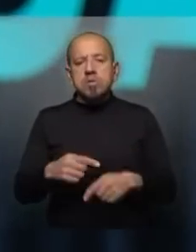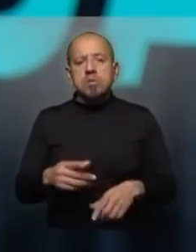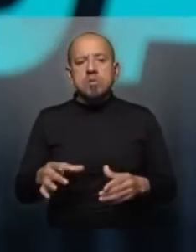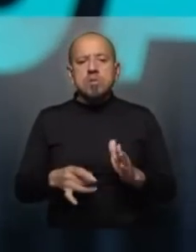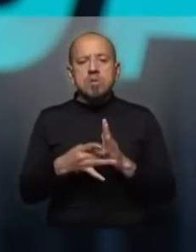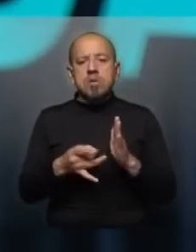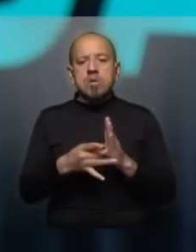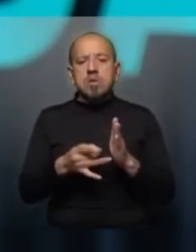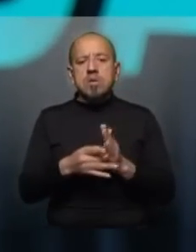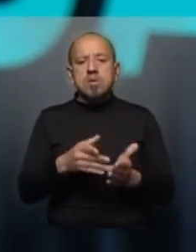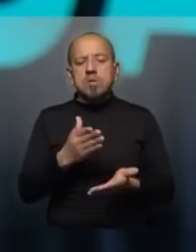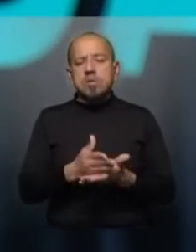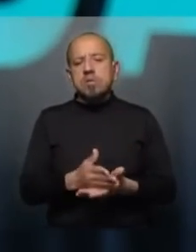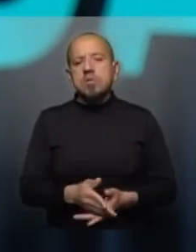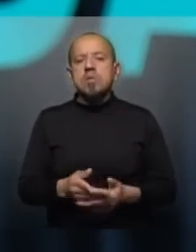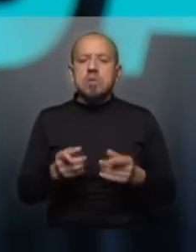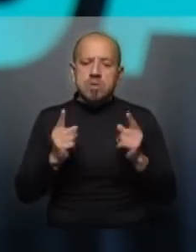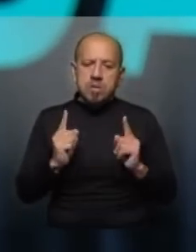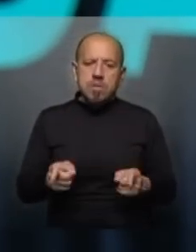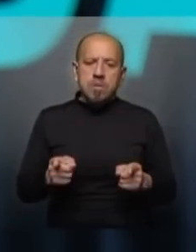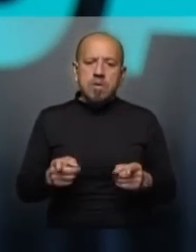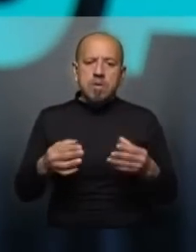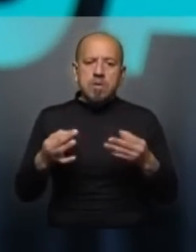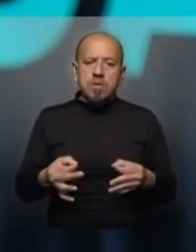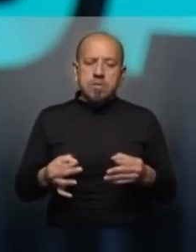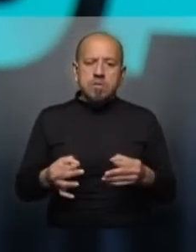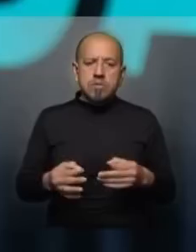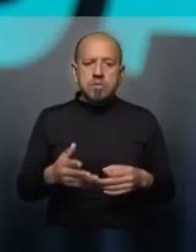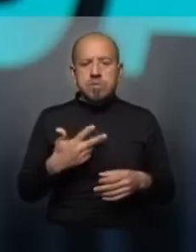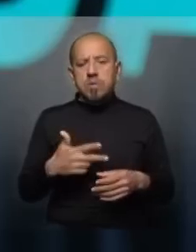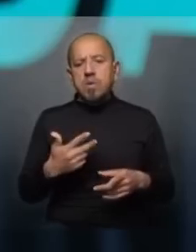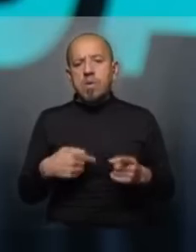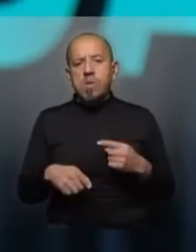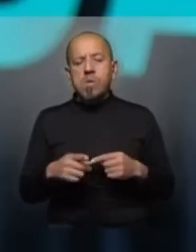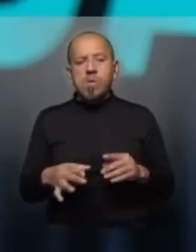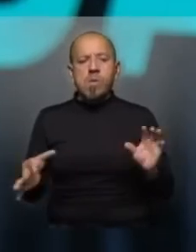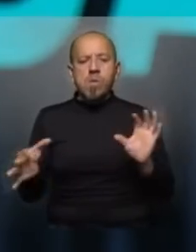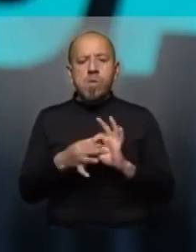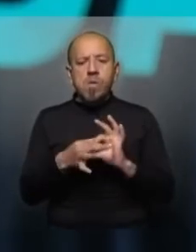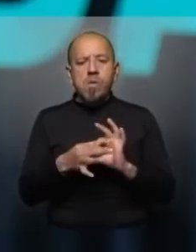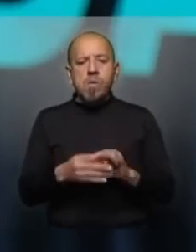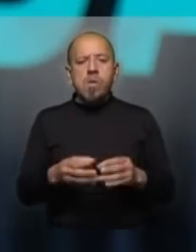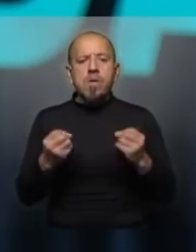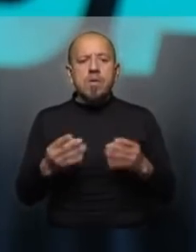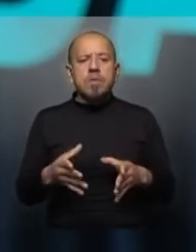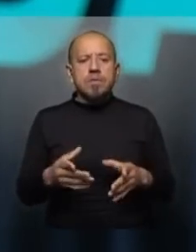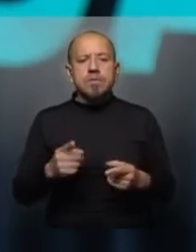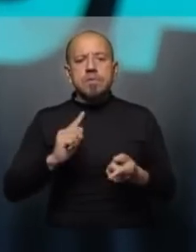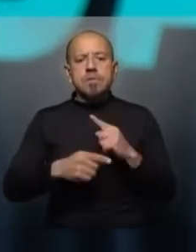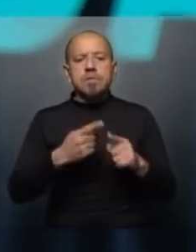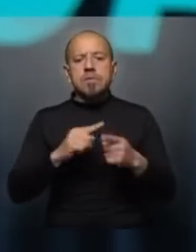asistencial este y también Es verdad que es necesario humanizar aspectos del vínculo porque la relación